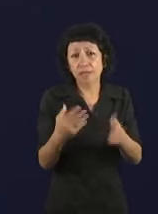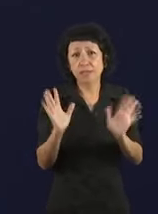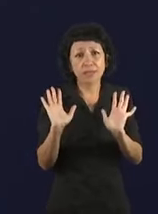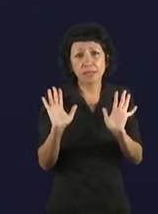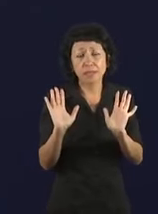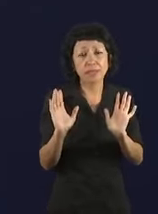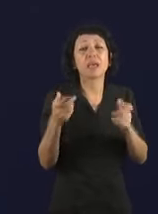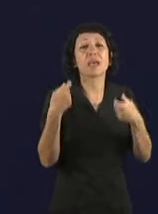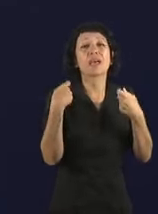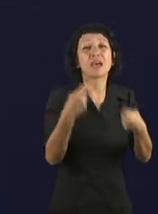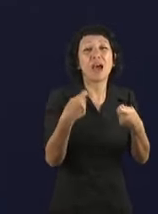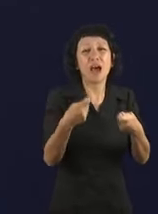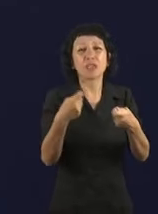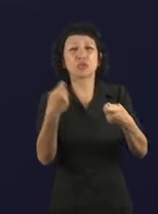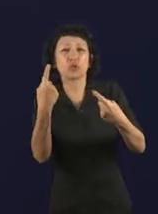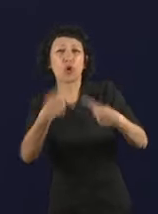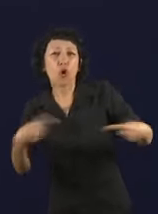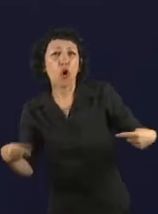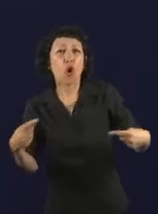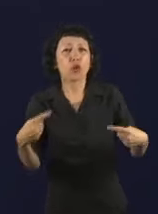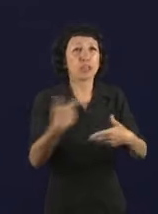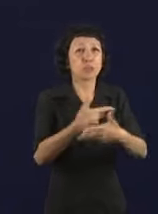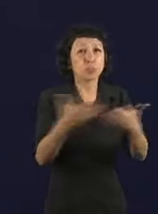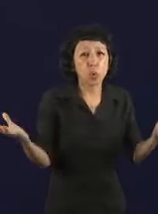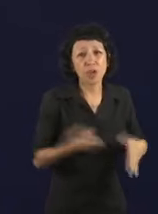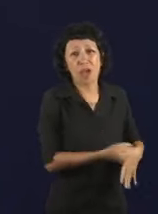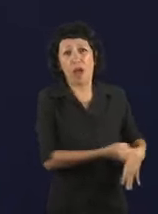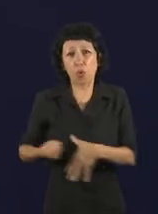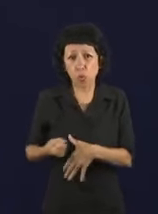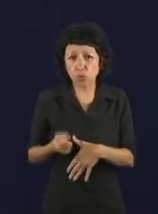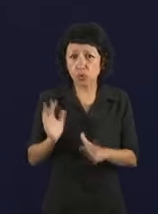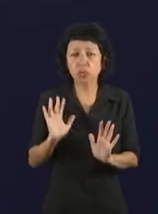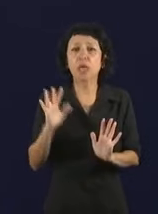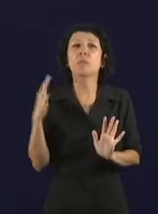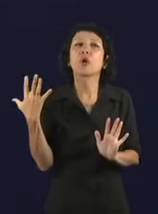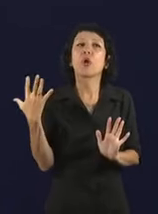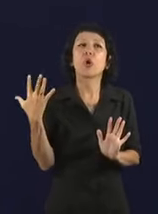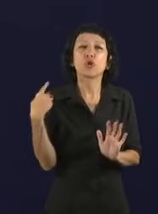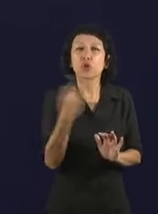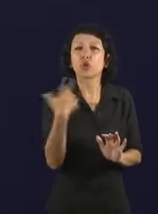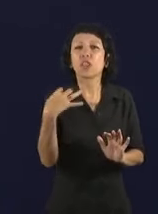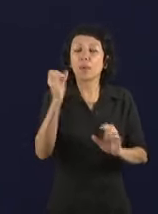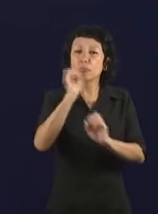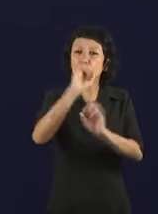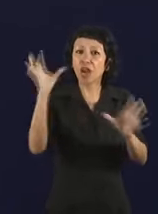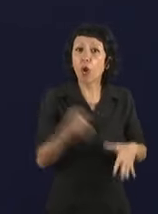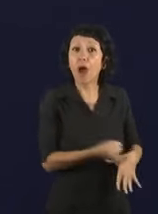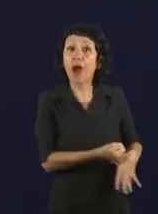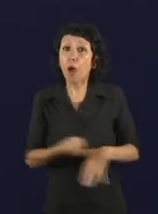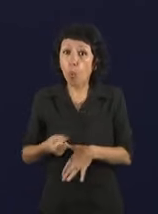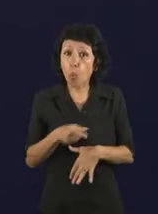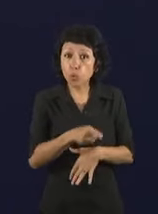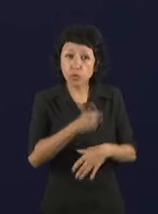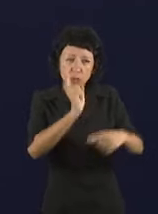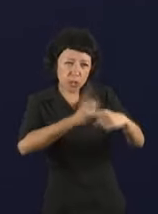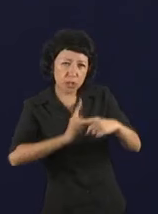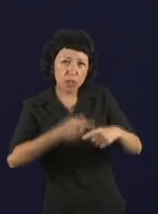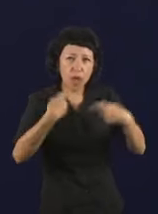cuentas públicas Por supuesto que hay que tener en claro que el ajuste de las cuentas públicas va a incluir